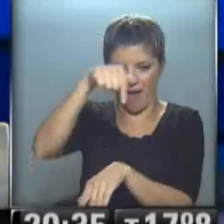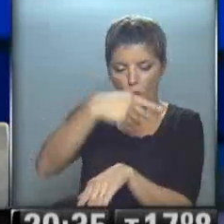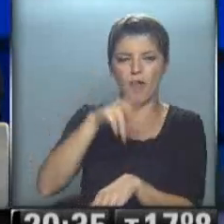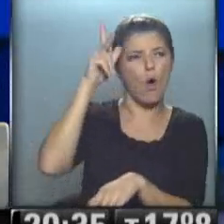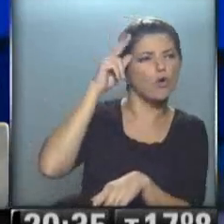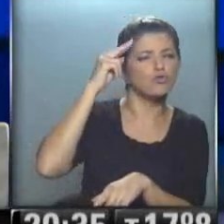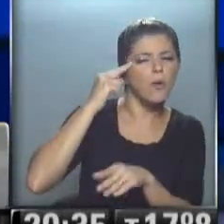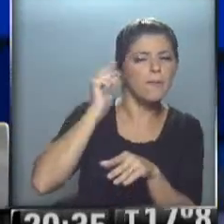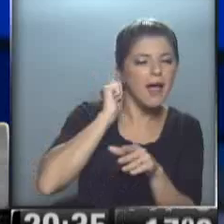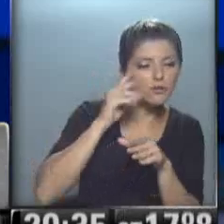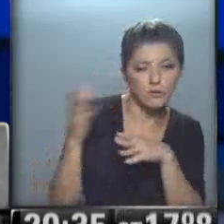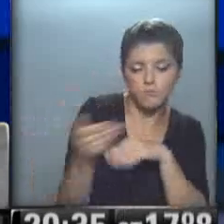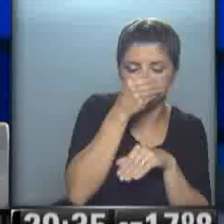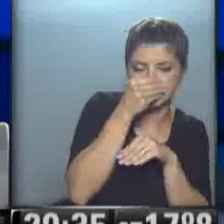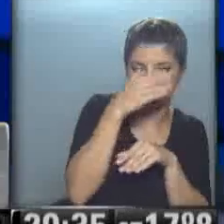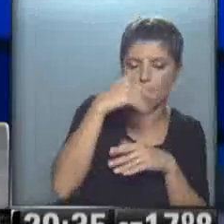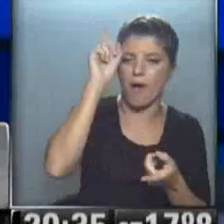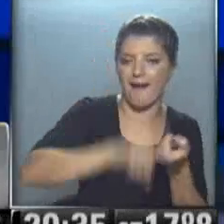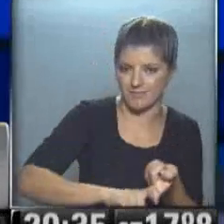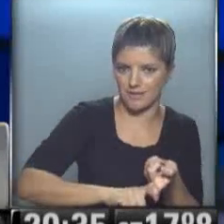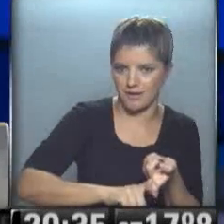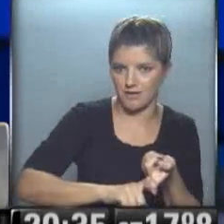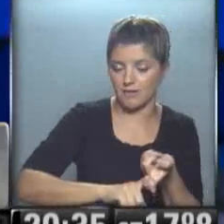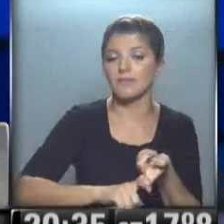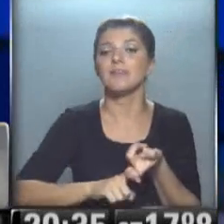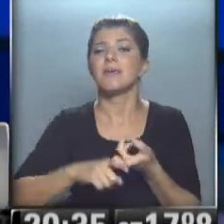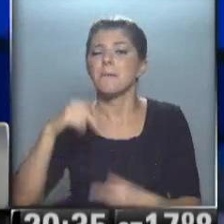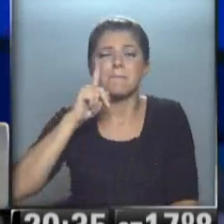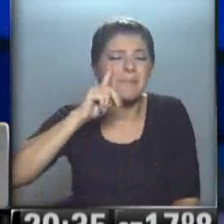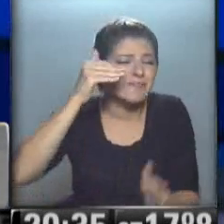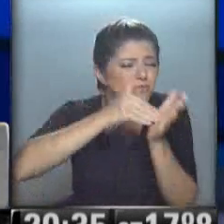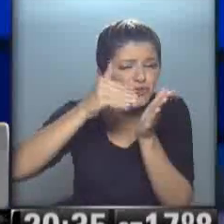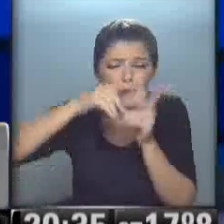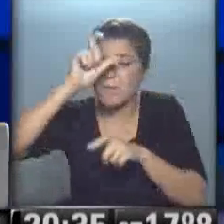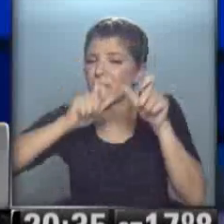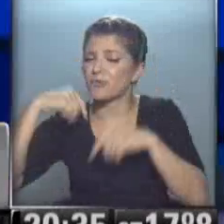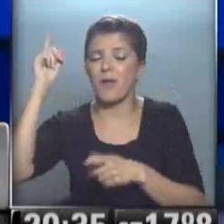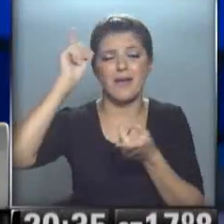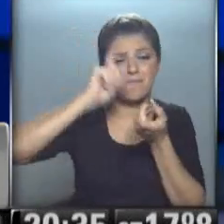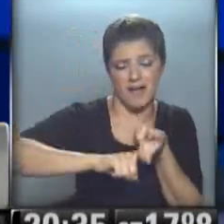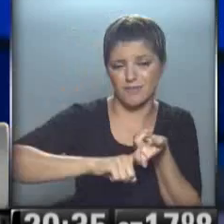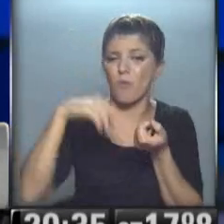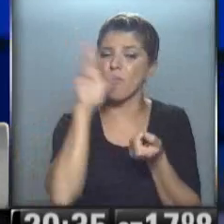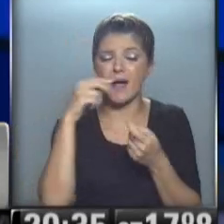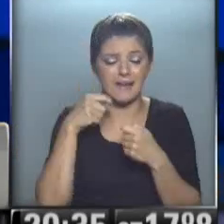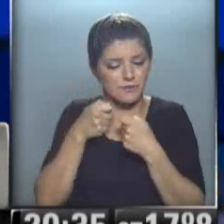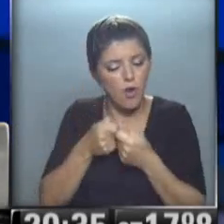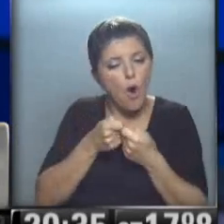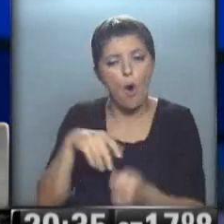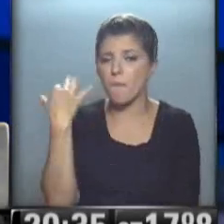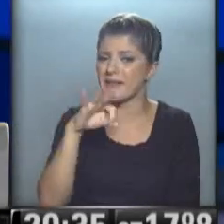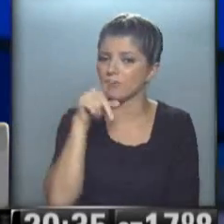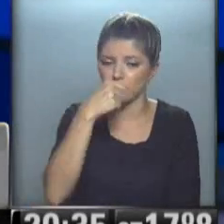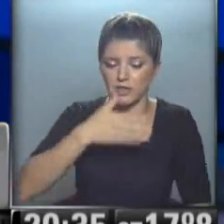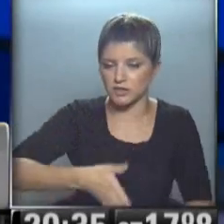9. Millones, millones de niñas casadas en matrimonios obviamente forzados, obligadas a ser